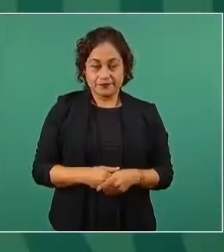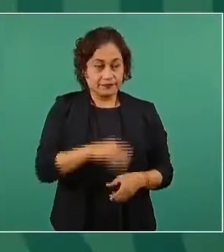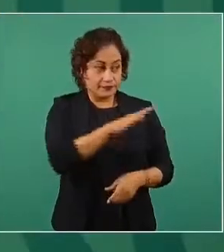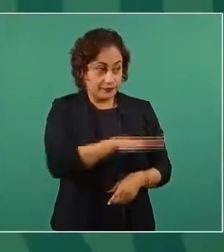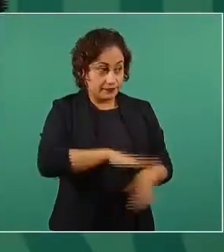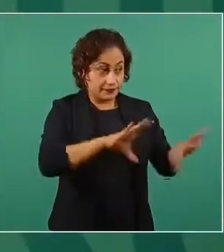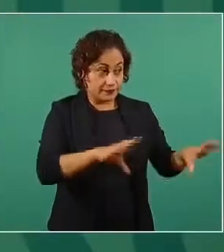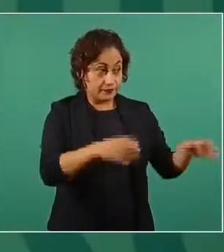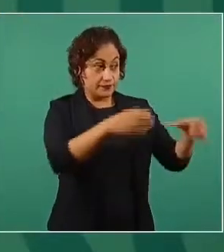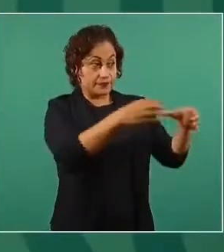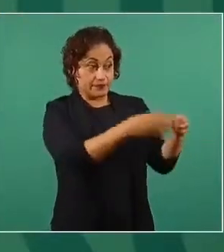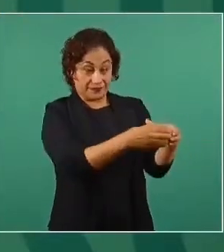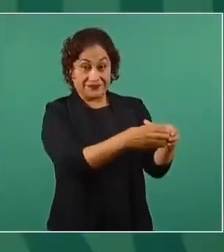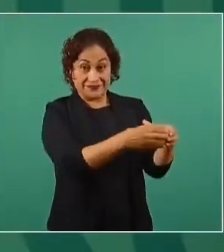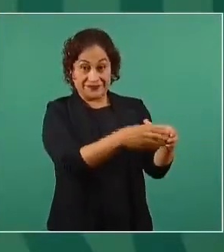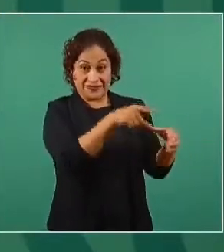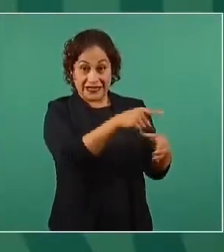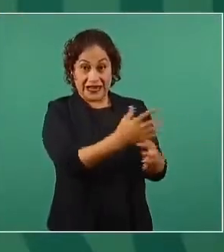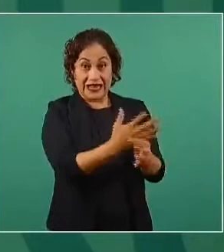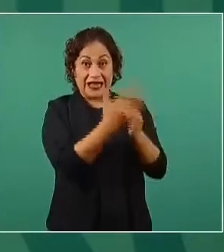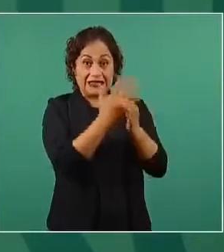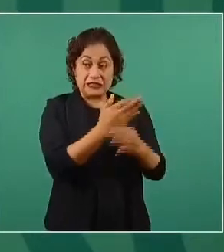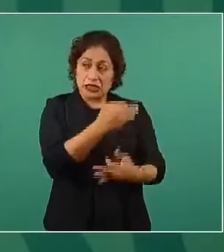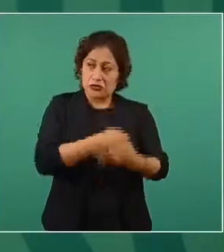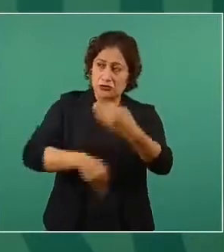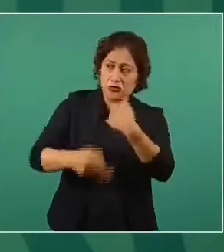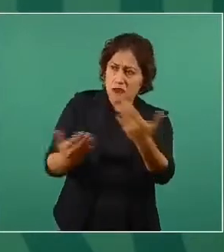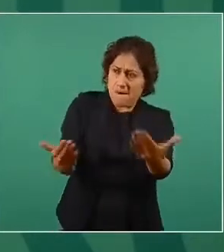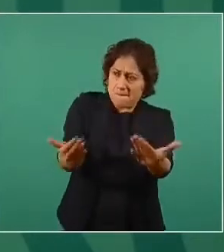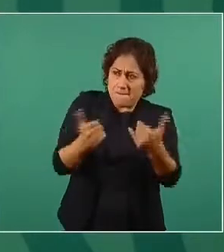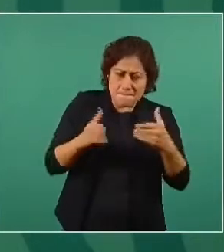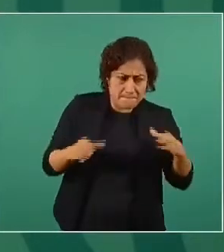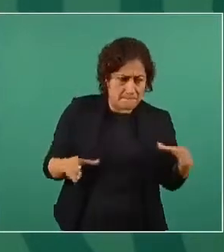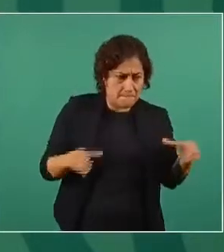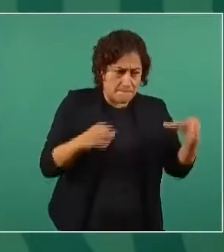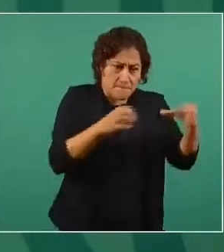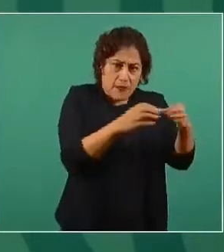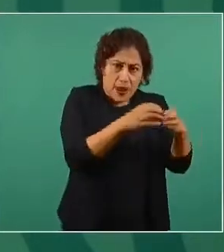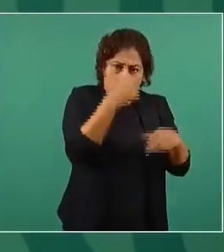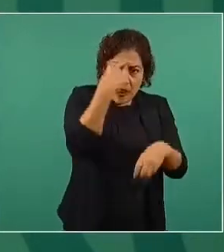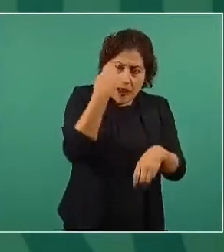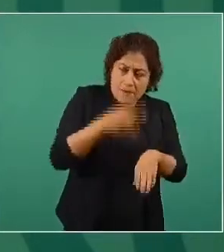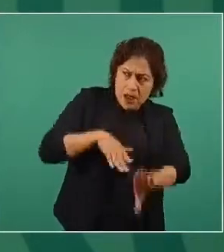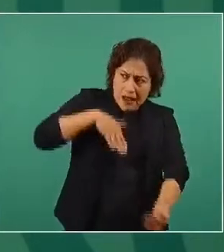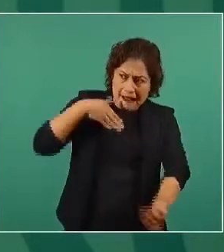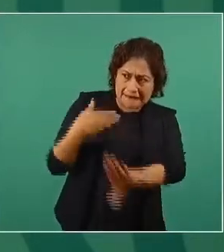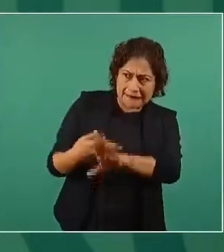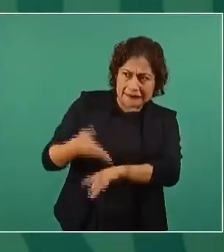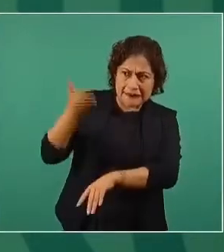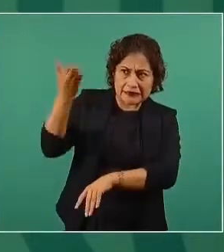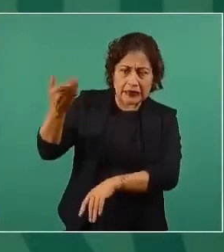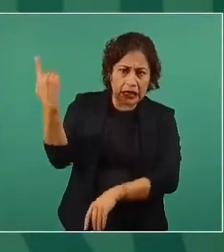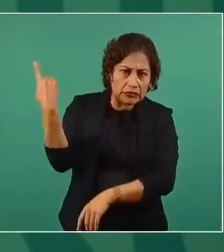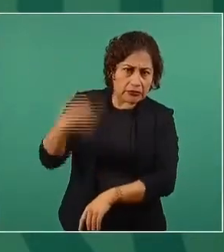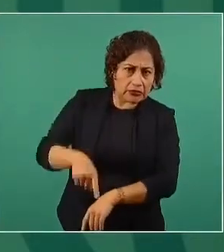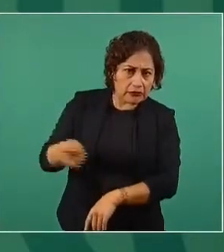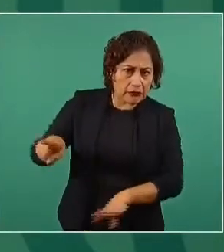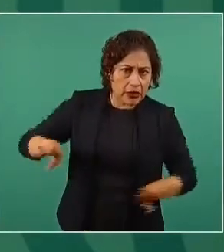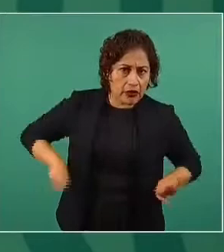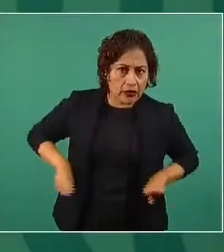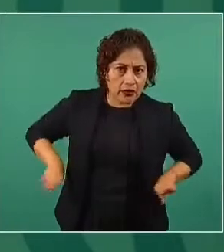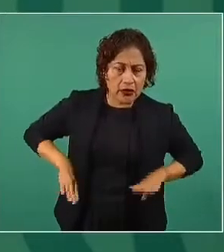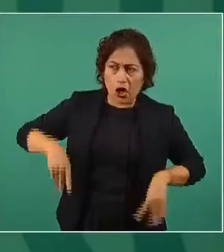vamos a unirnos todos en contra del dictador,